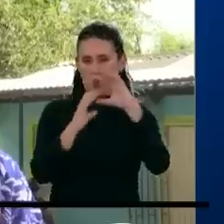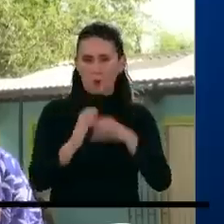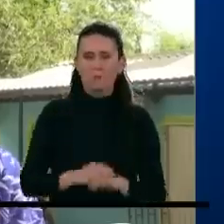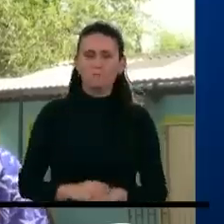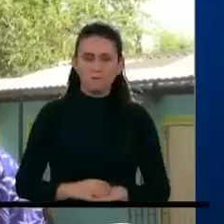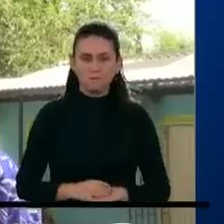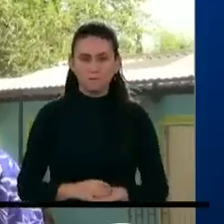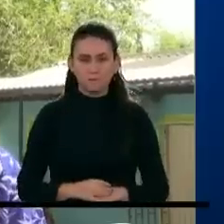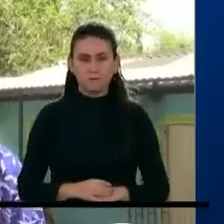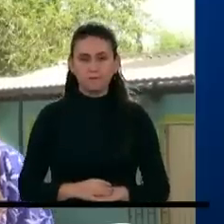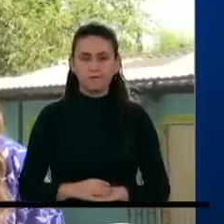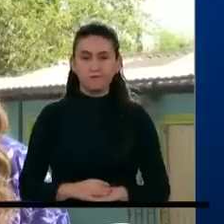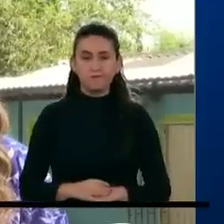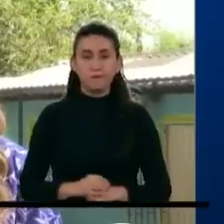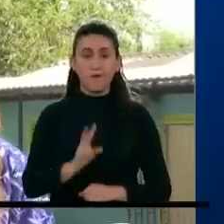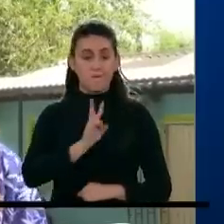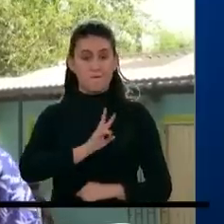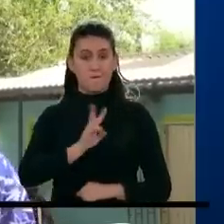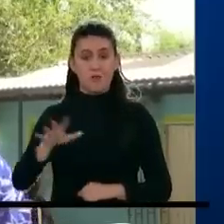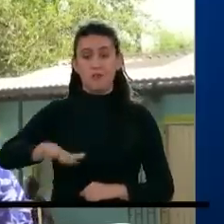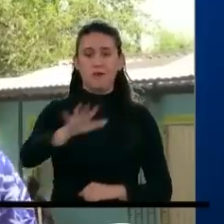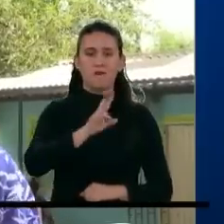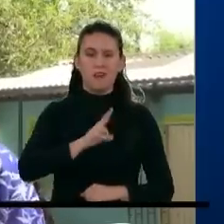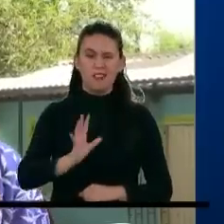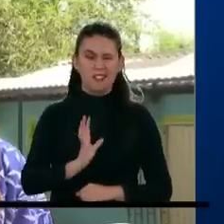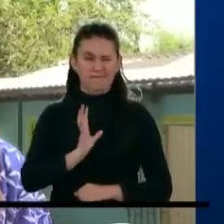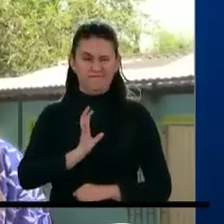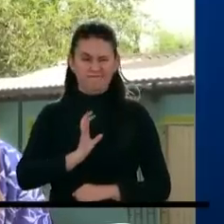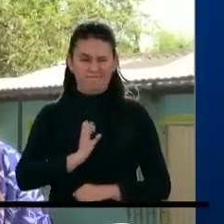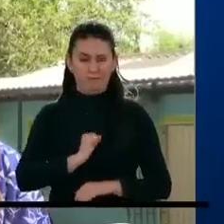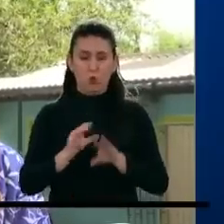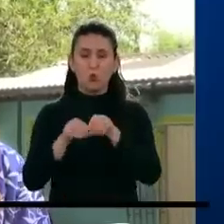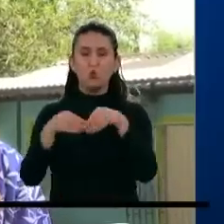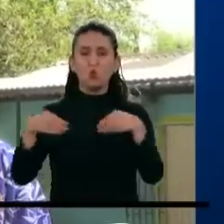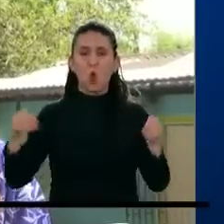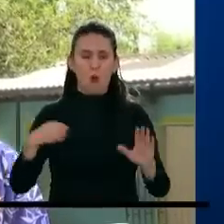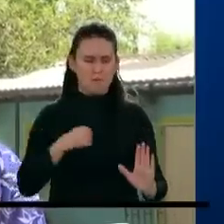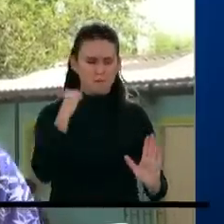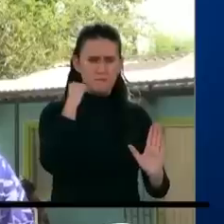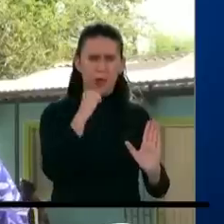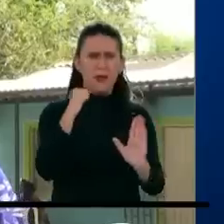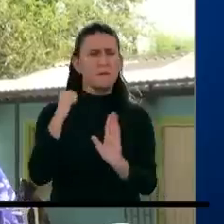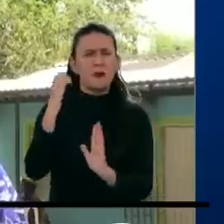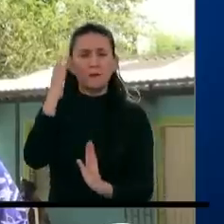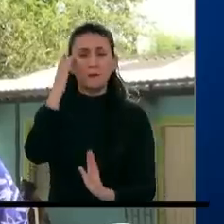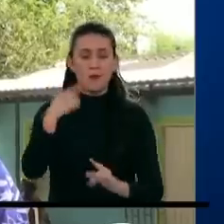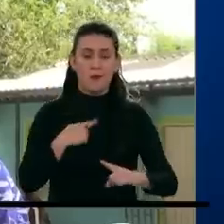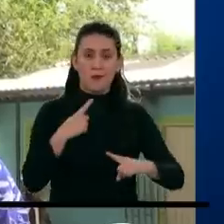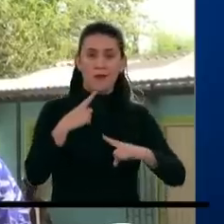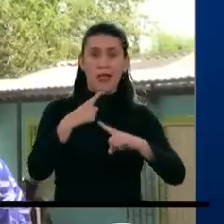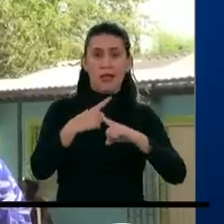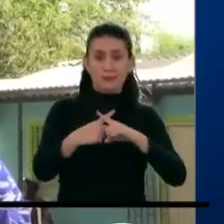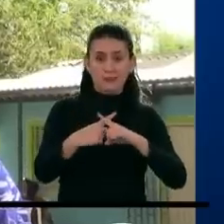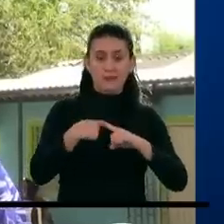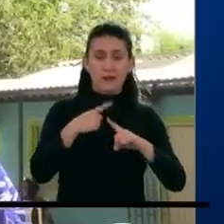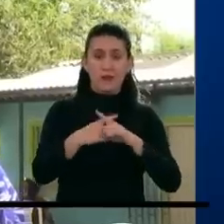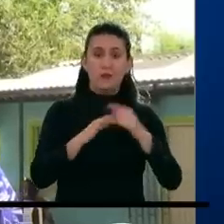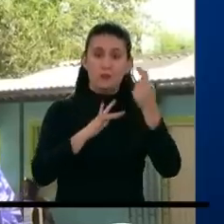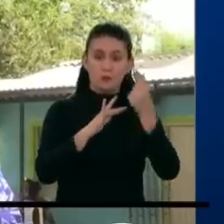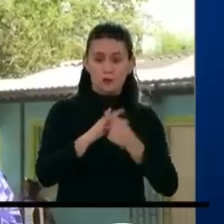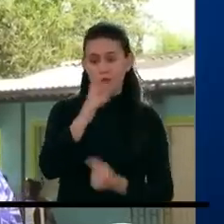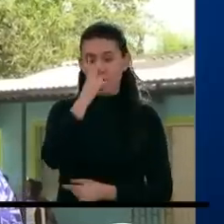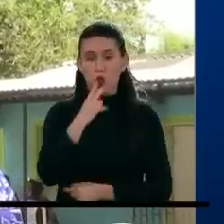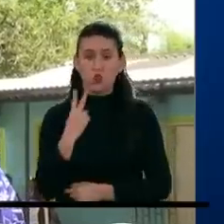una masacre en luta al Valle del cauca en tuluá un hombre asesinó a su ex compañera sentimental a sus dos hijas y